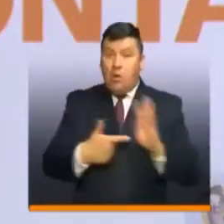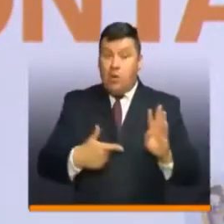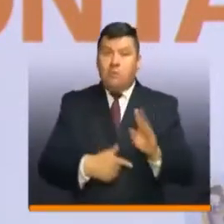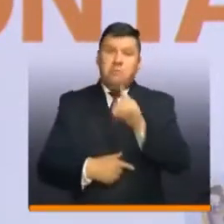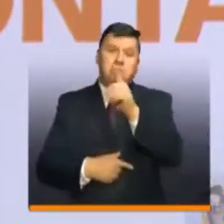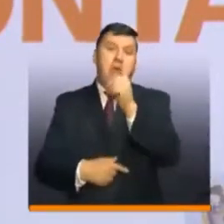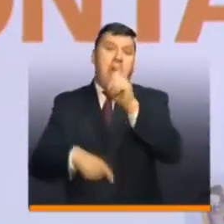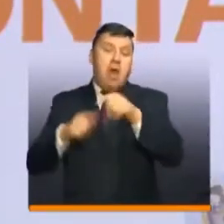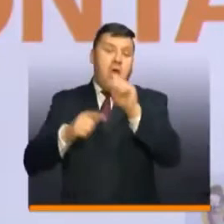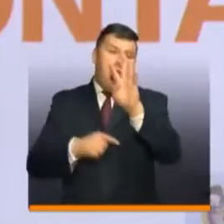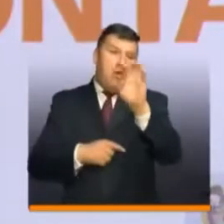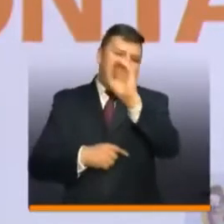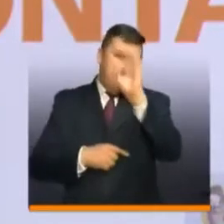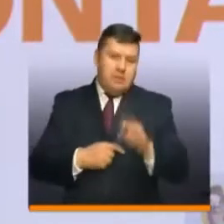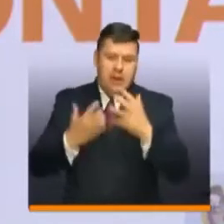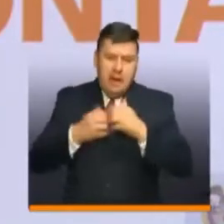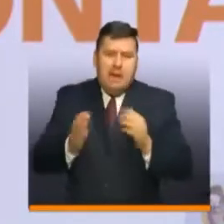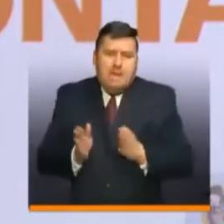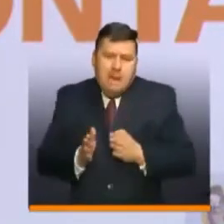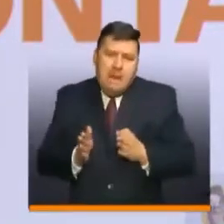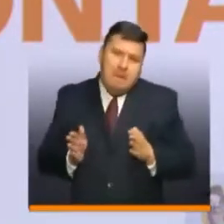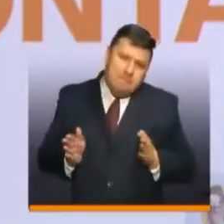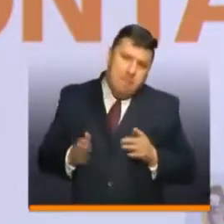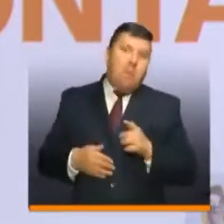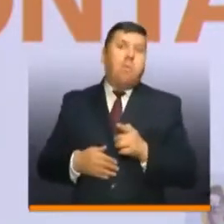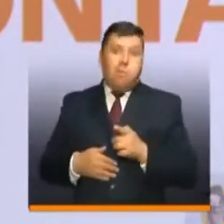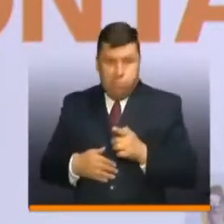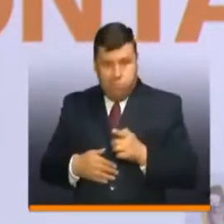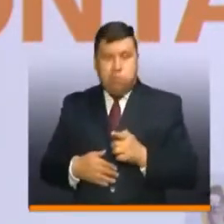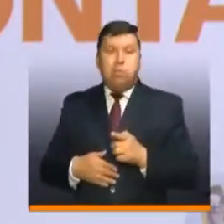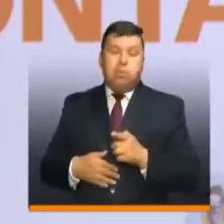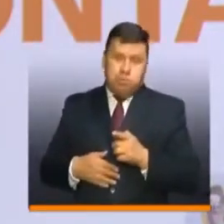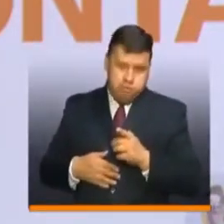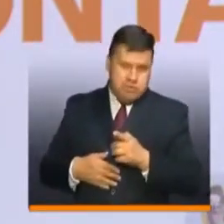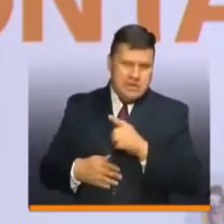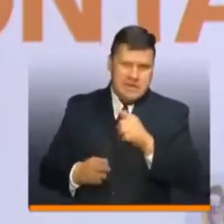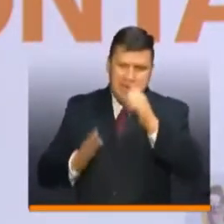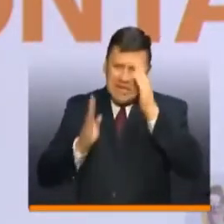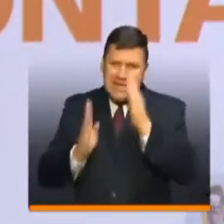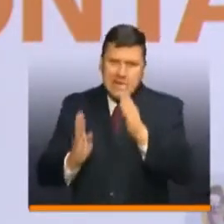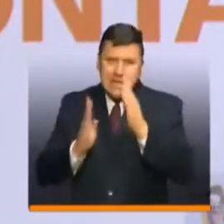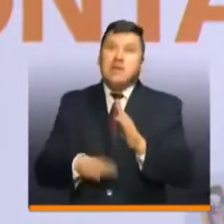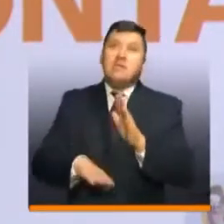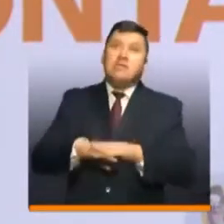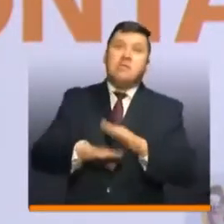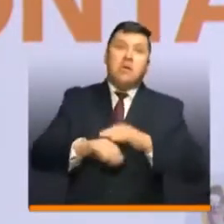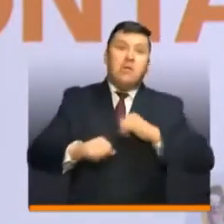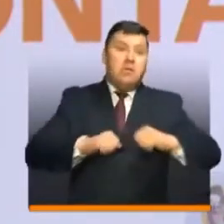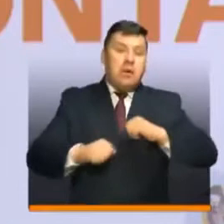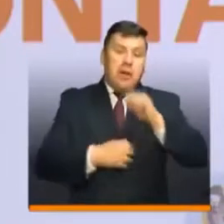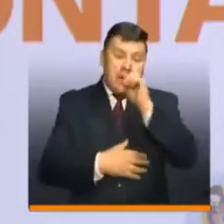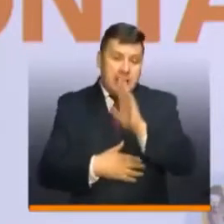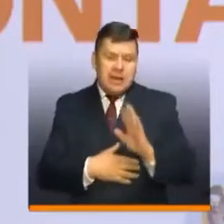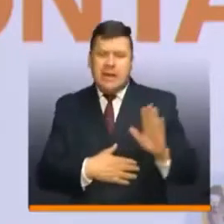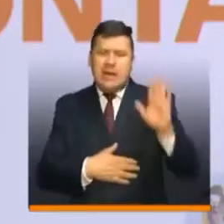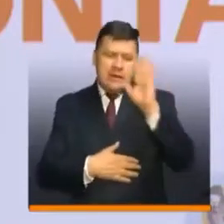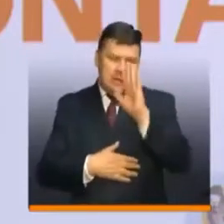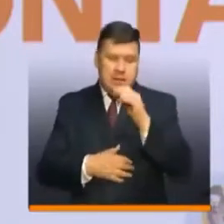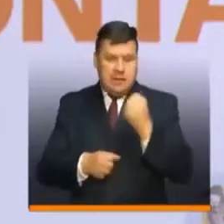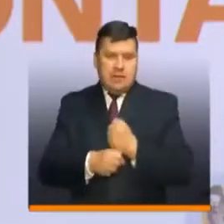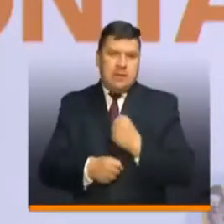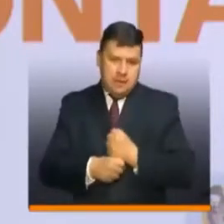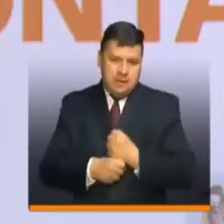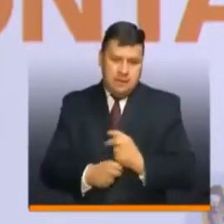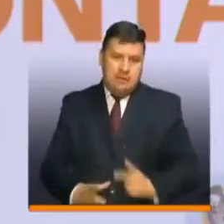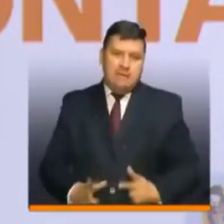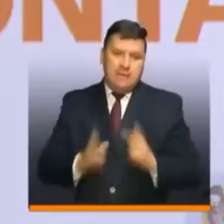micro y pequeñas empresas empresas que han han atendido el llamado de esta movilización nacional por el empleo y